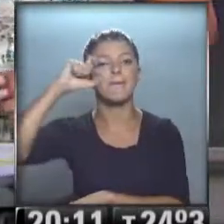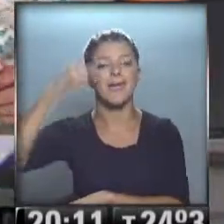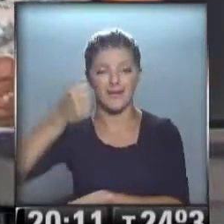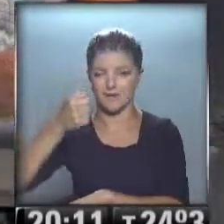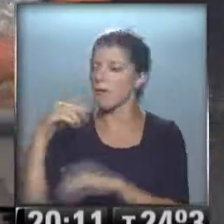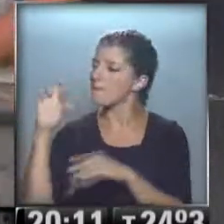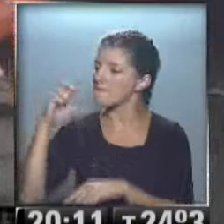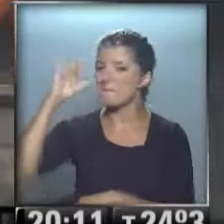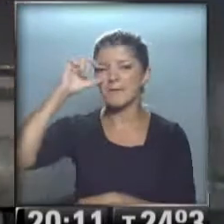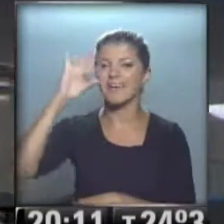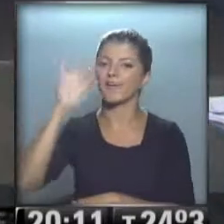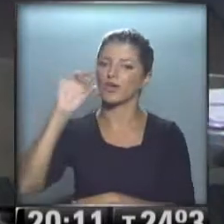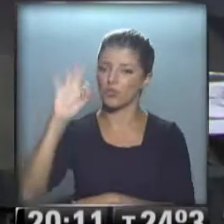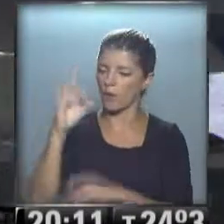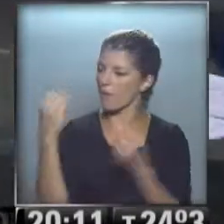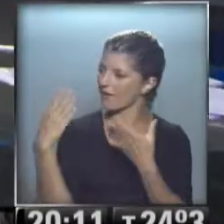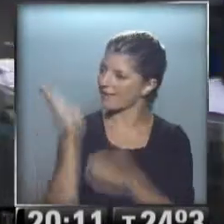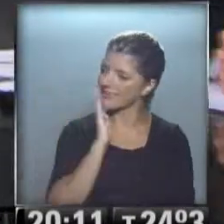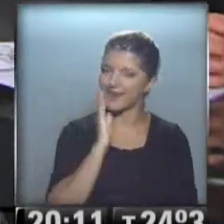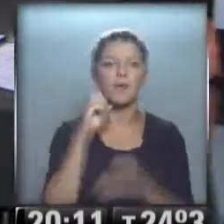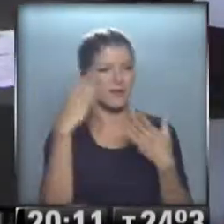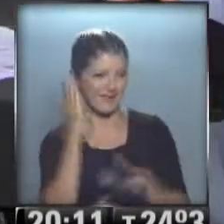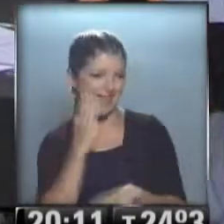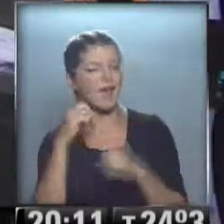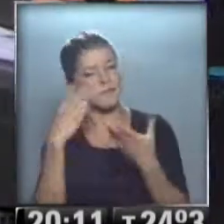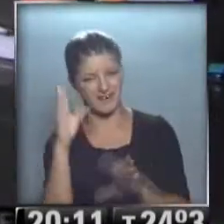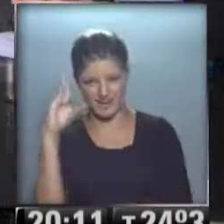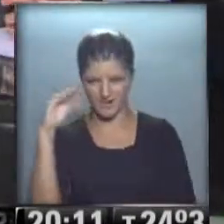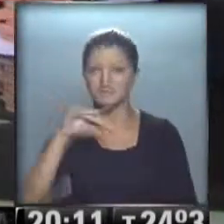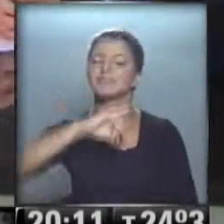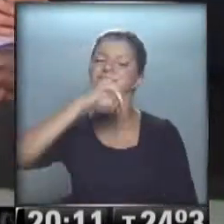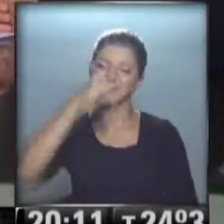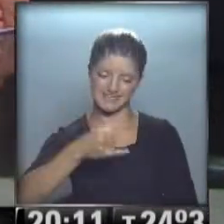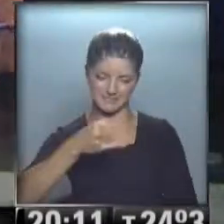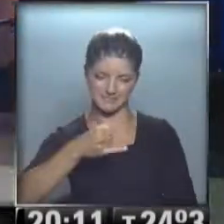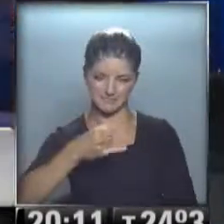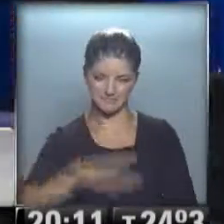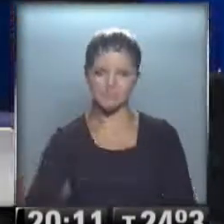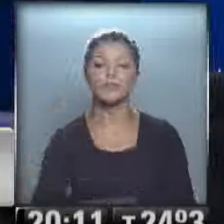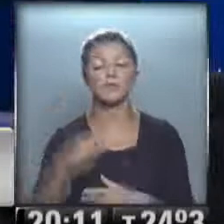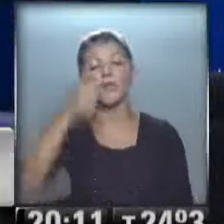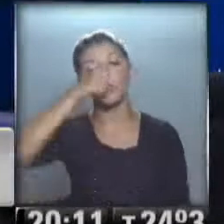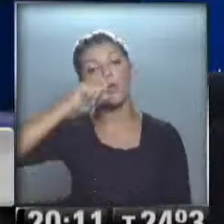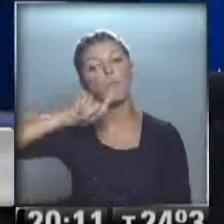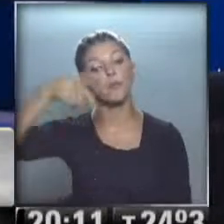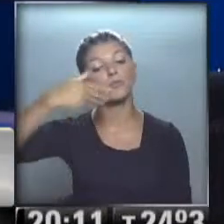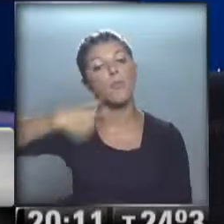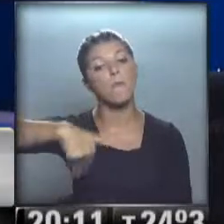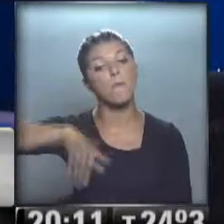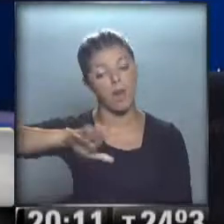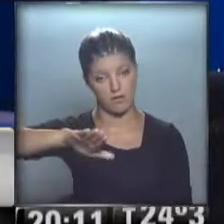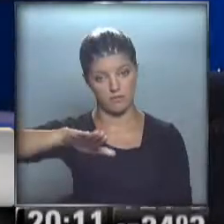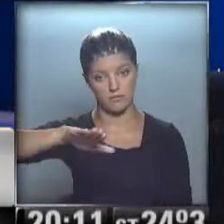Berger, ¿qué tal? Buenas tardes. Buenas tardes, buenas noches. Efectivamente, el domingo se va a adoptar